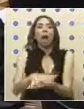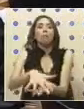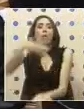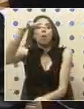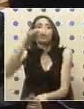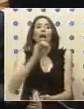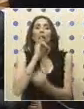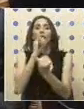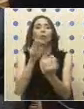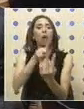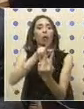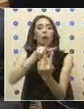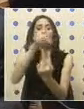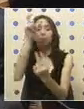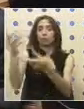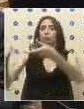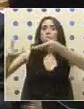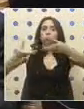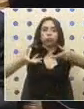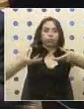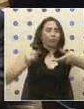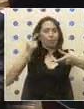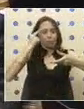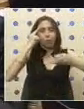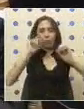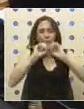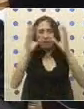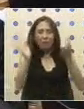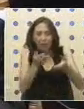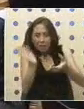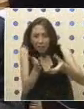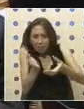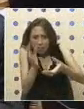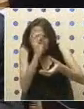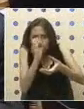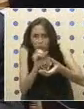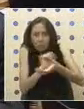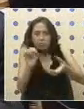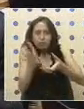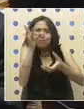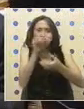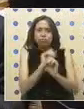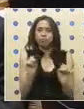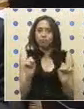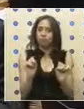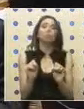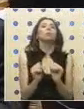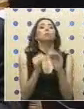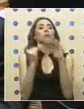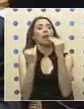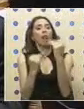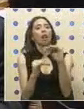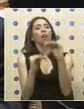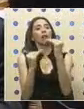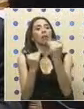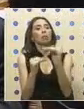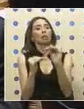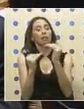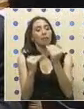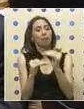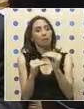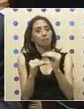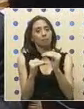para el requiriente discernir o encontrar aquello que busca. Se han establecido limitaciones respecto de